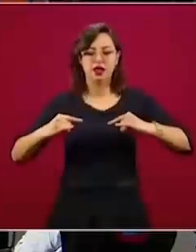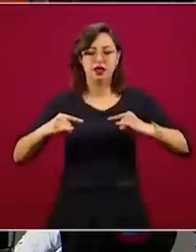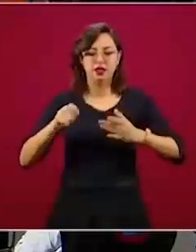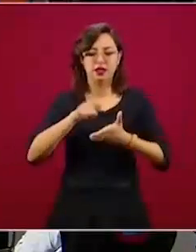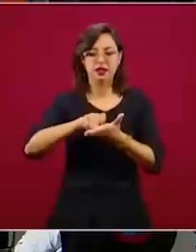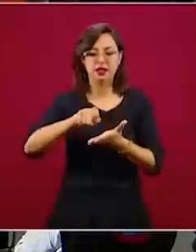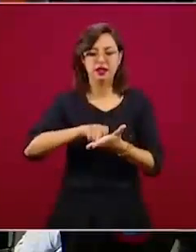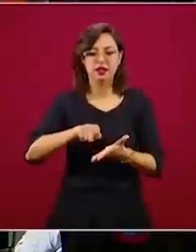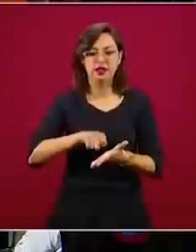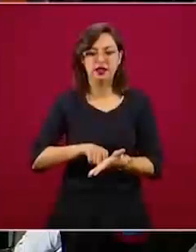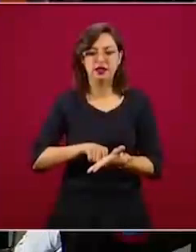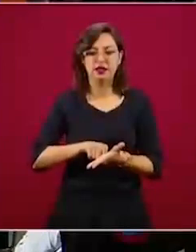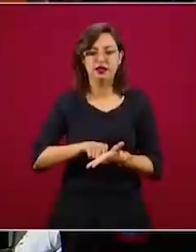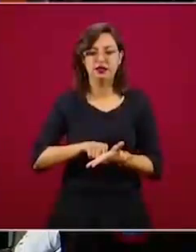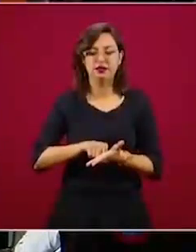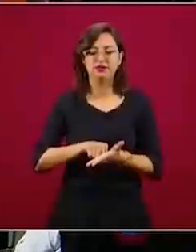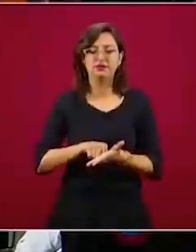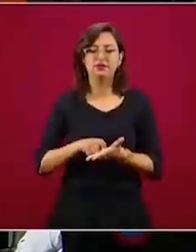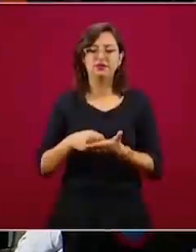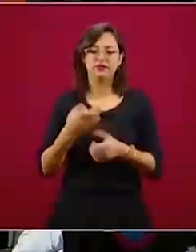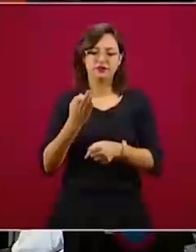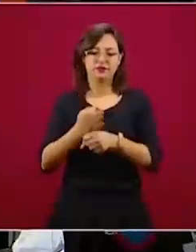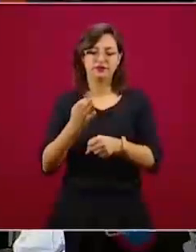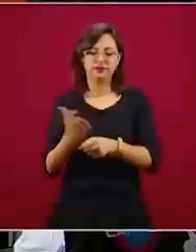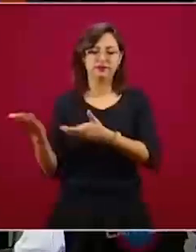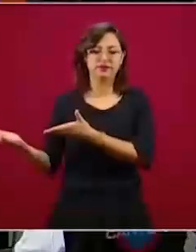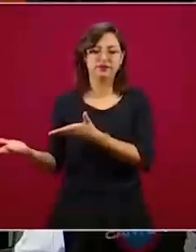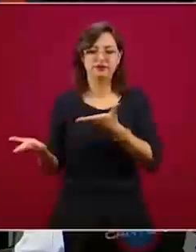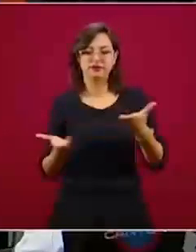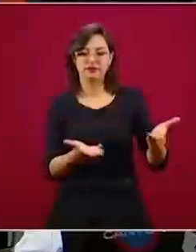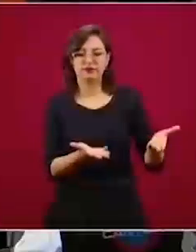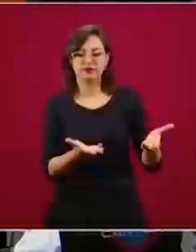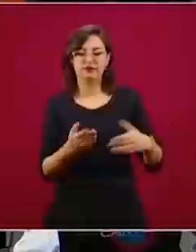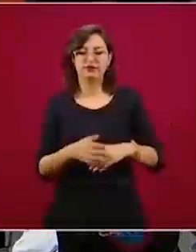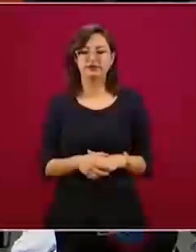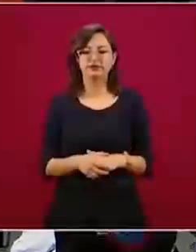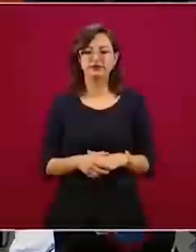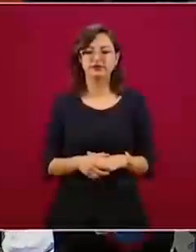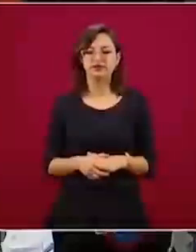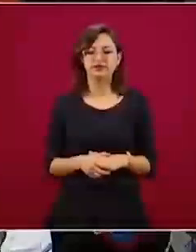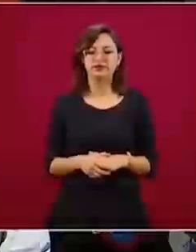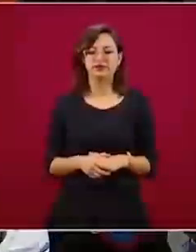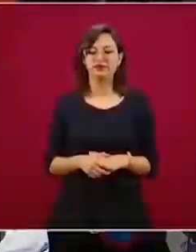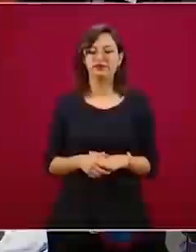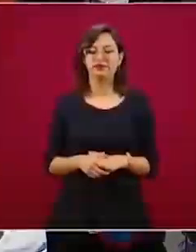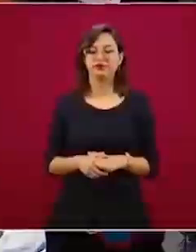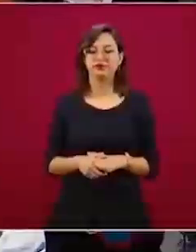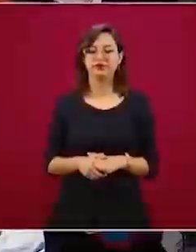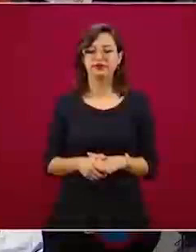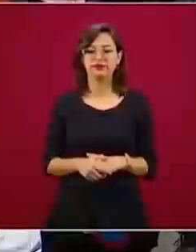será un cheque simbólico, como un cheque que está aquí presente.